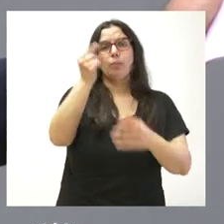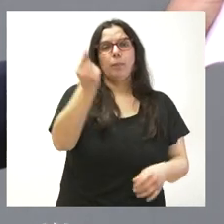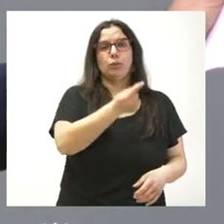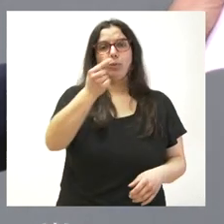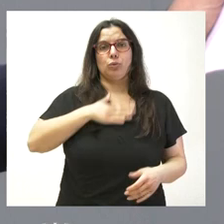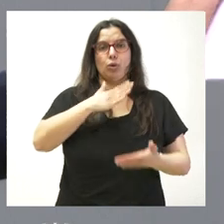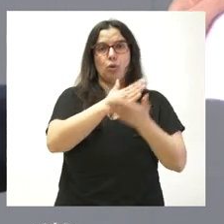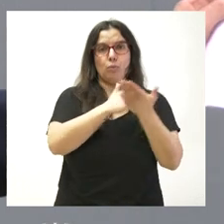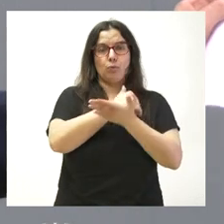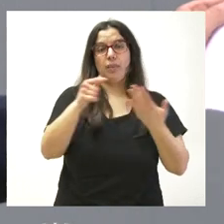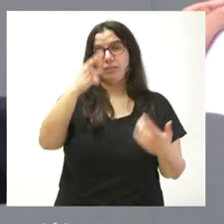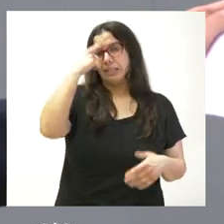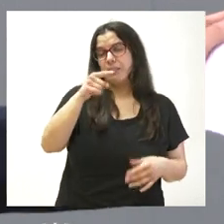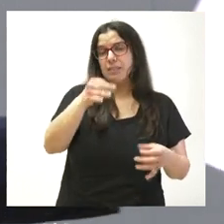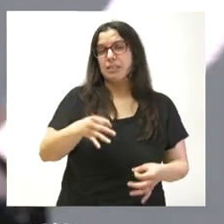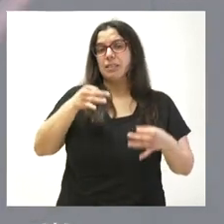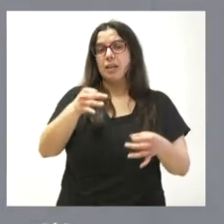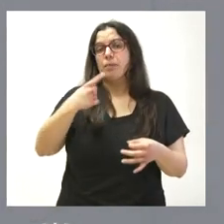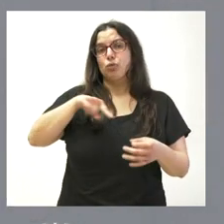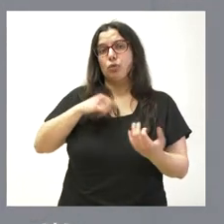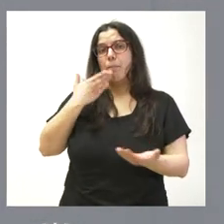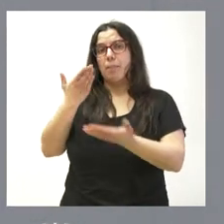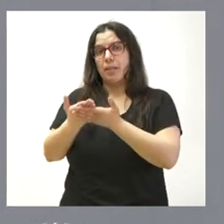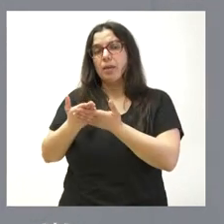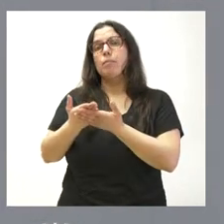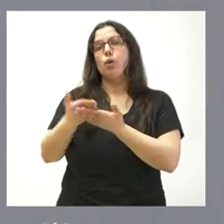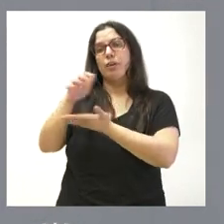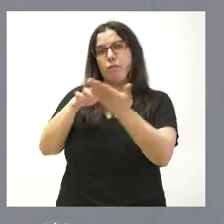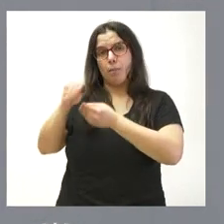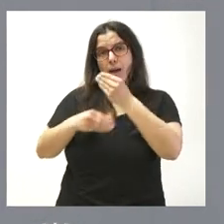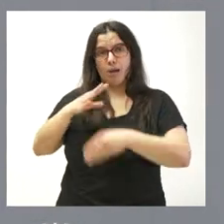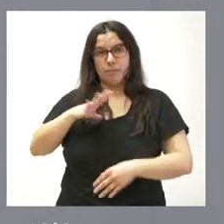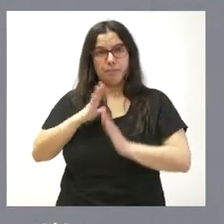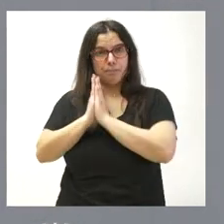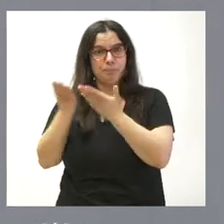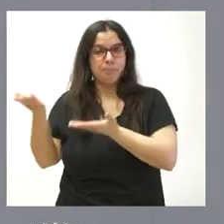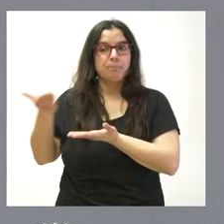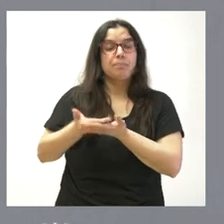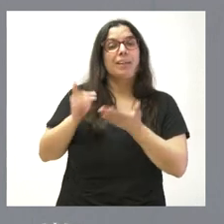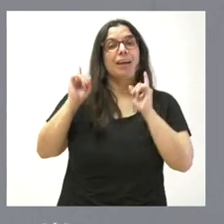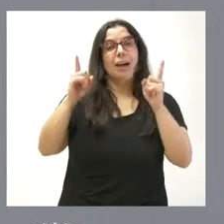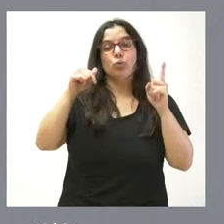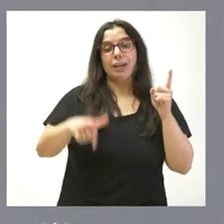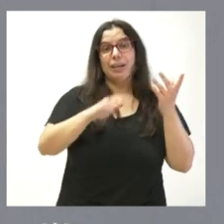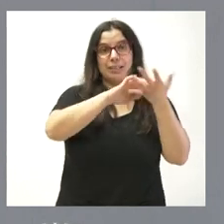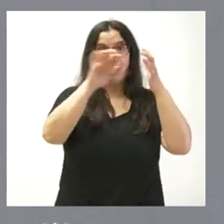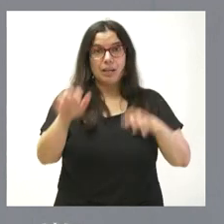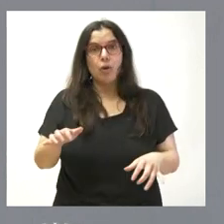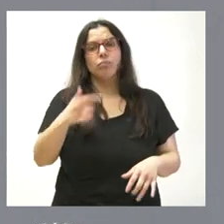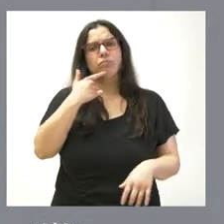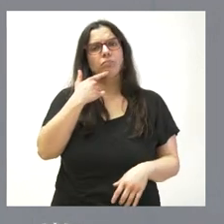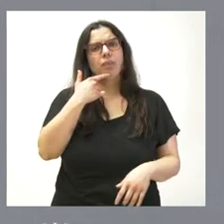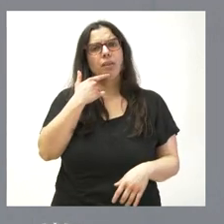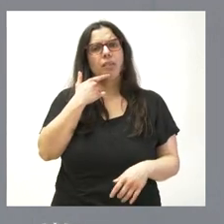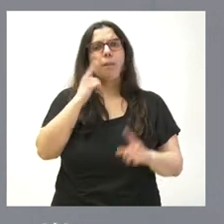Autónoma que saben ustedes que siempre pedimos potestativamente que este informe se produzca y en el caso concreto de Castilla y León avala